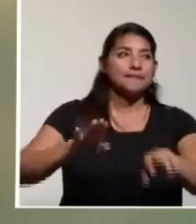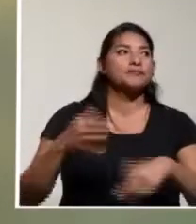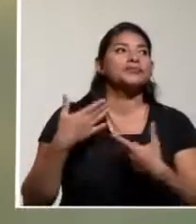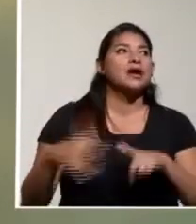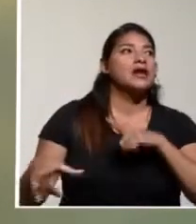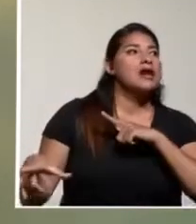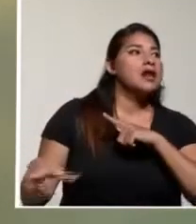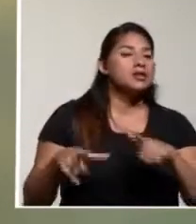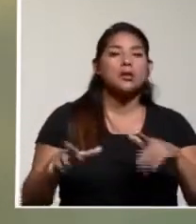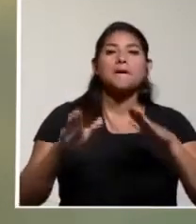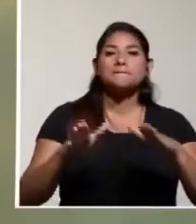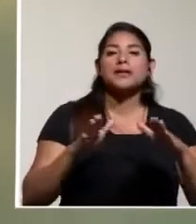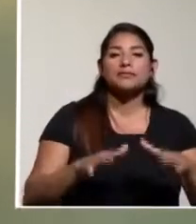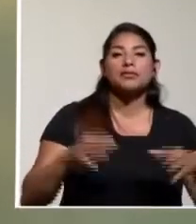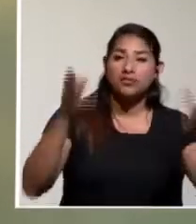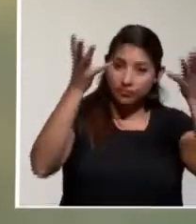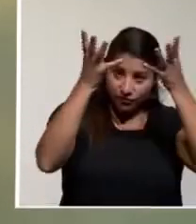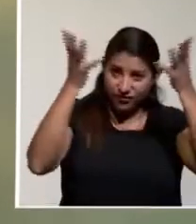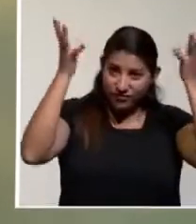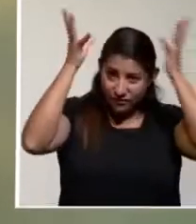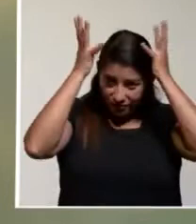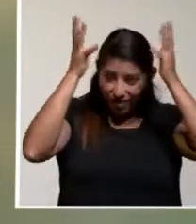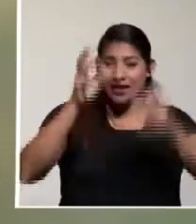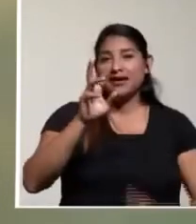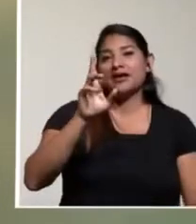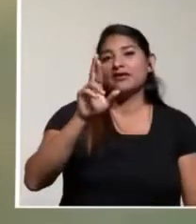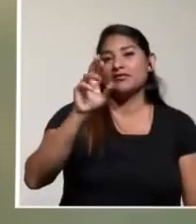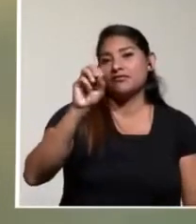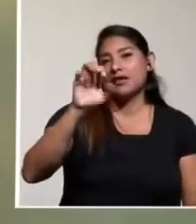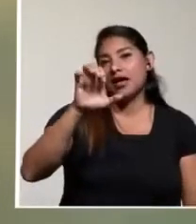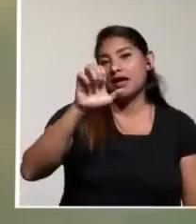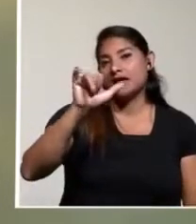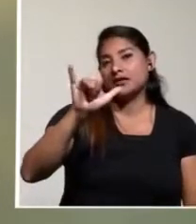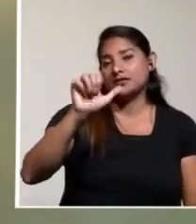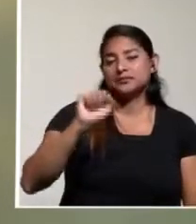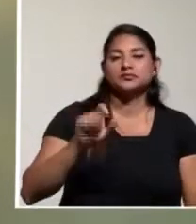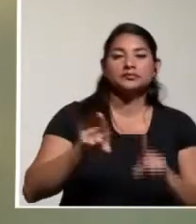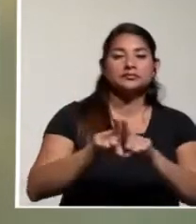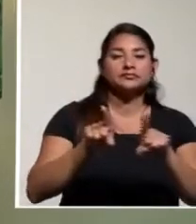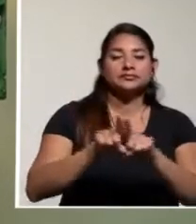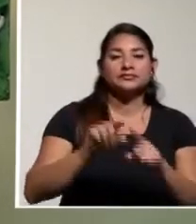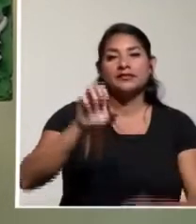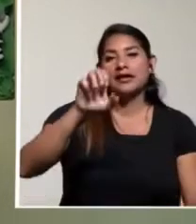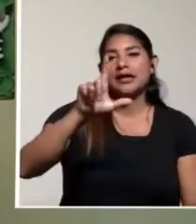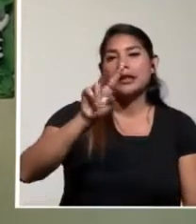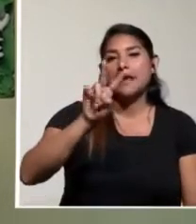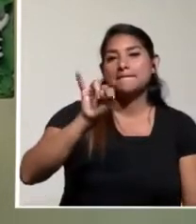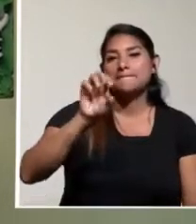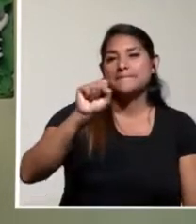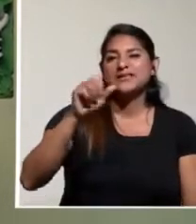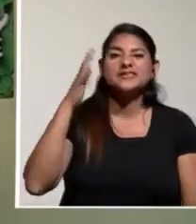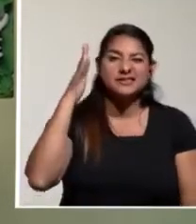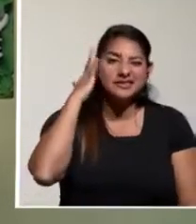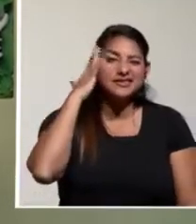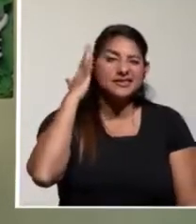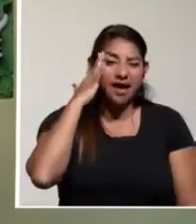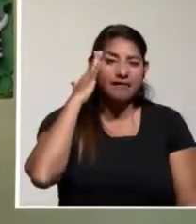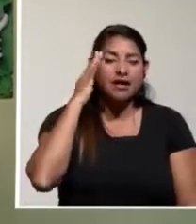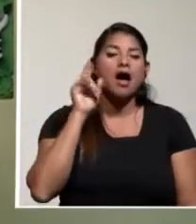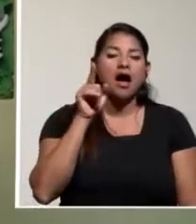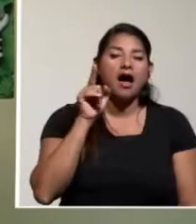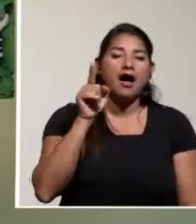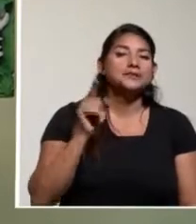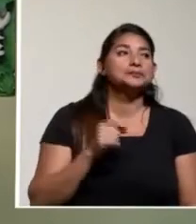como un señor que se llamaba el rey del rock and roll. Seguramente las mamás de ustedes y los papás, las abuelas y los abuelos saben quién es. Y yo